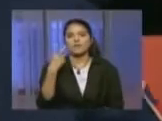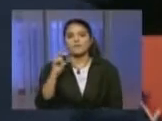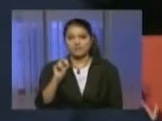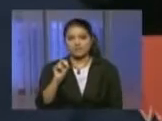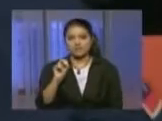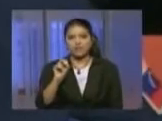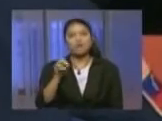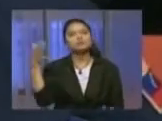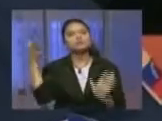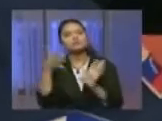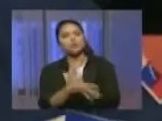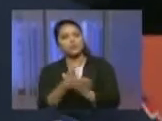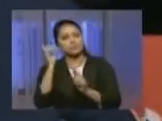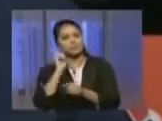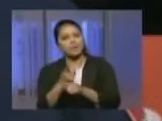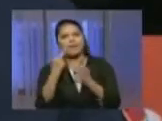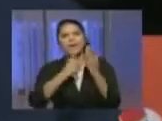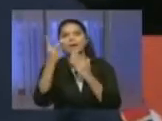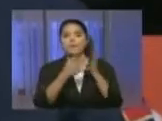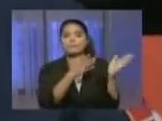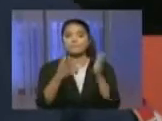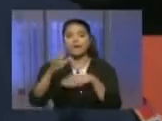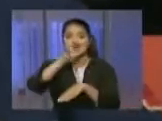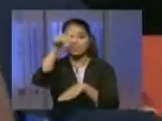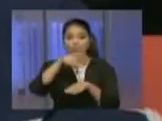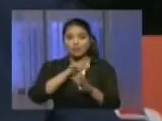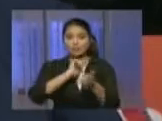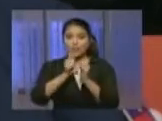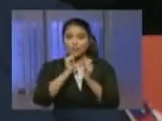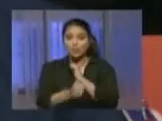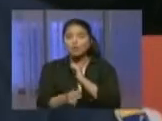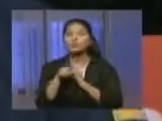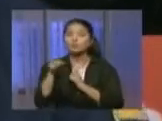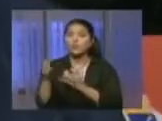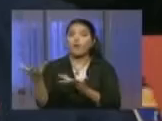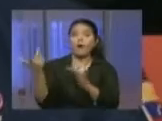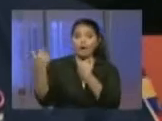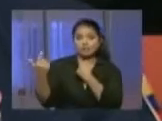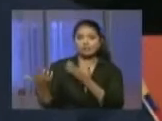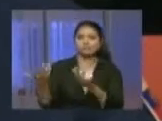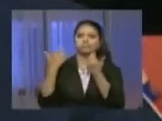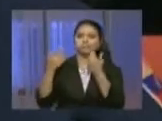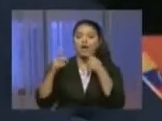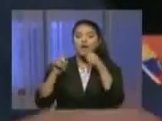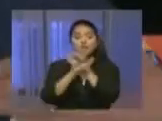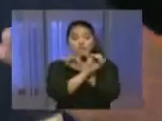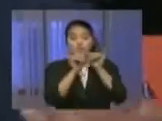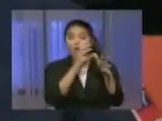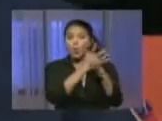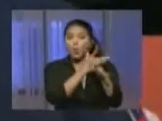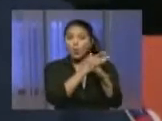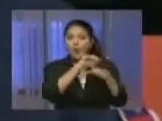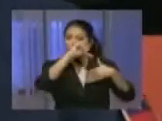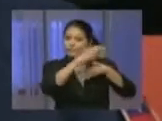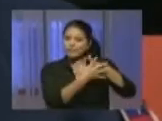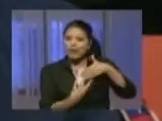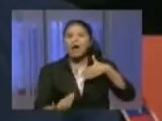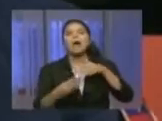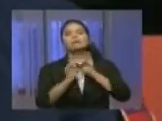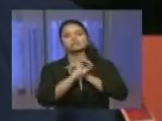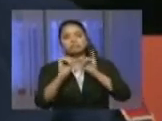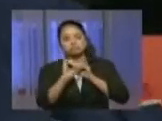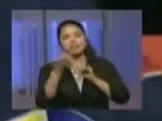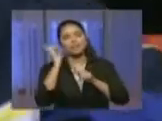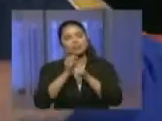en el contexto de lo que tiene que ver con el plan Nacional del deporte usted nos orientó presidente después de los Juegos Panamericanos hac una revisión profunda del sistema deportivo